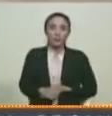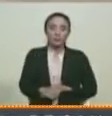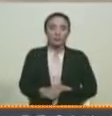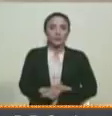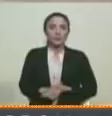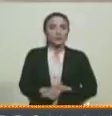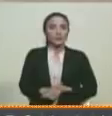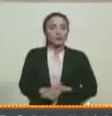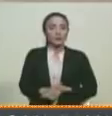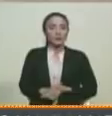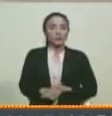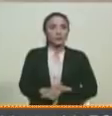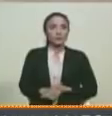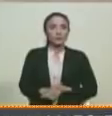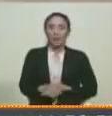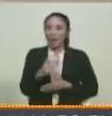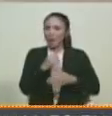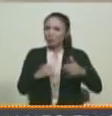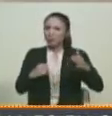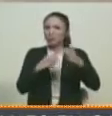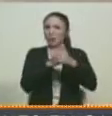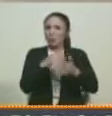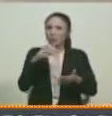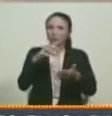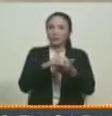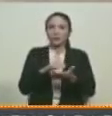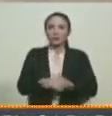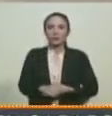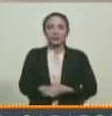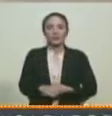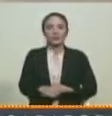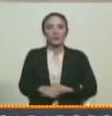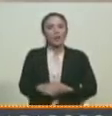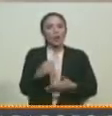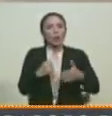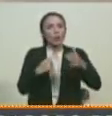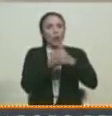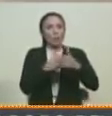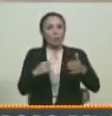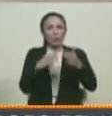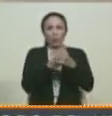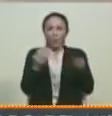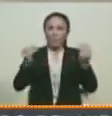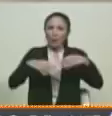reina? ¿Golpe? ¿Contragolpe? ¿Recontragolpe?